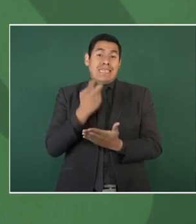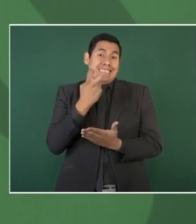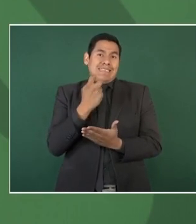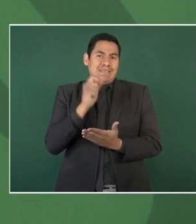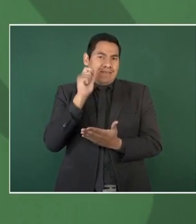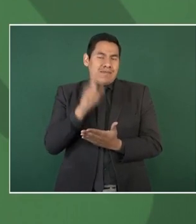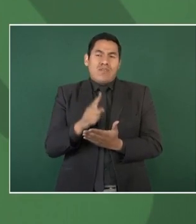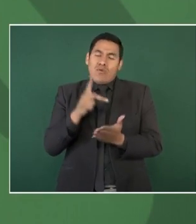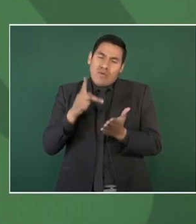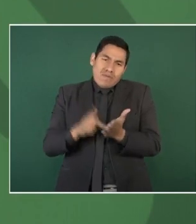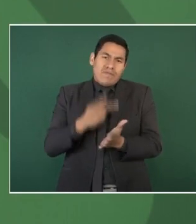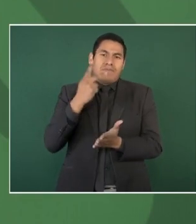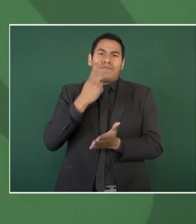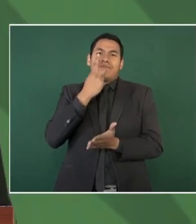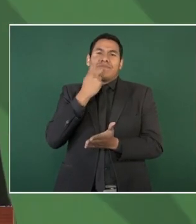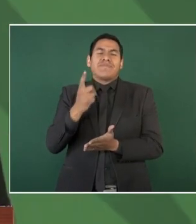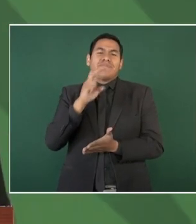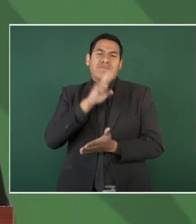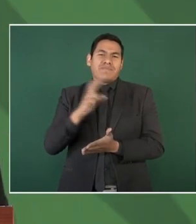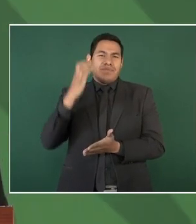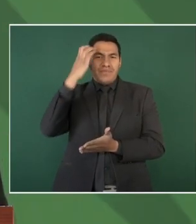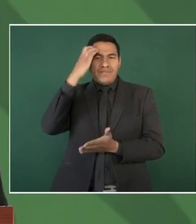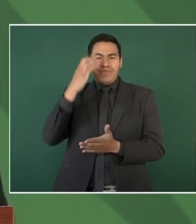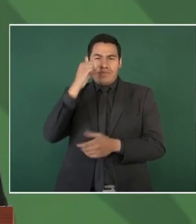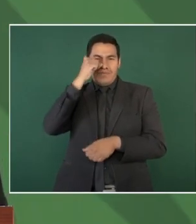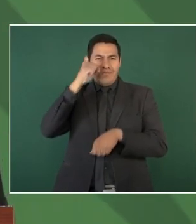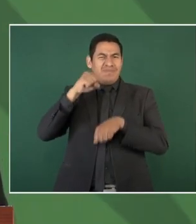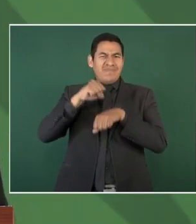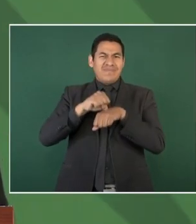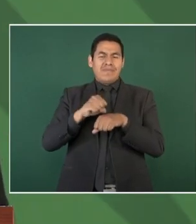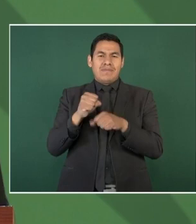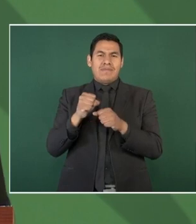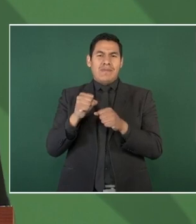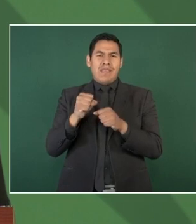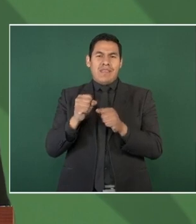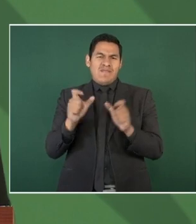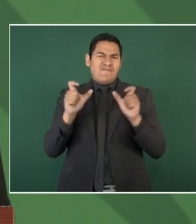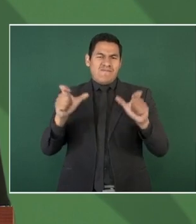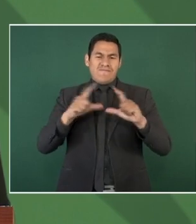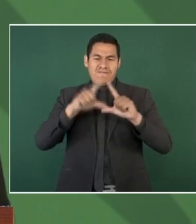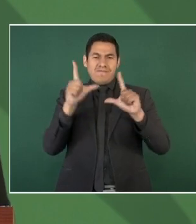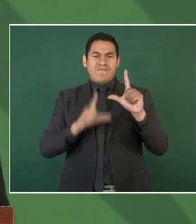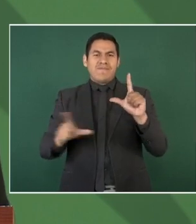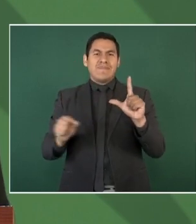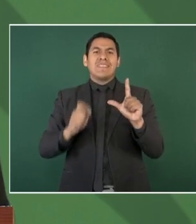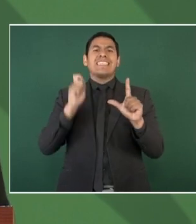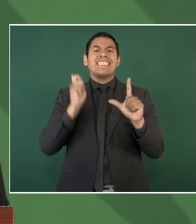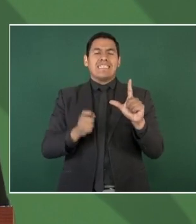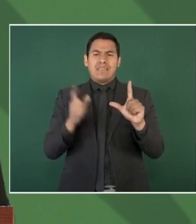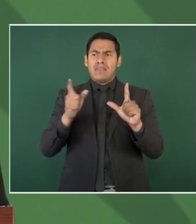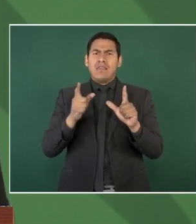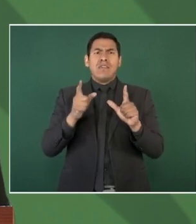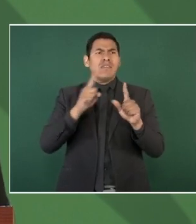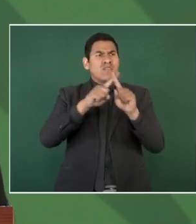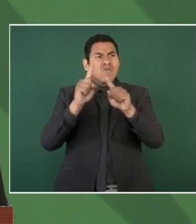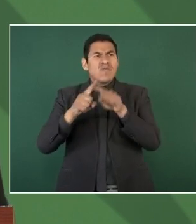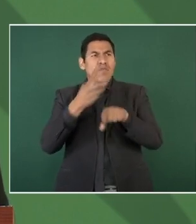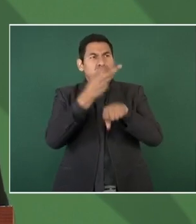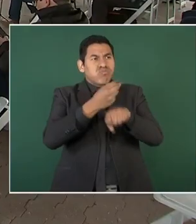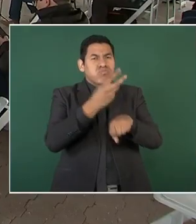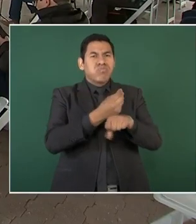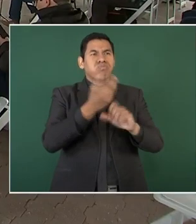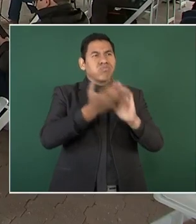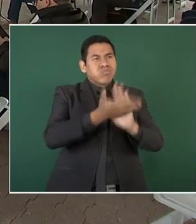reconocer nuevamente el trabajo de la Secretaría de la Defensa Nacional en la ejecución de estas obras, todas